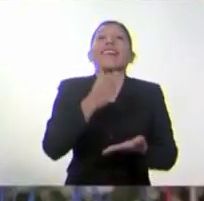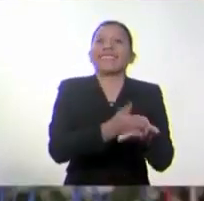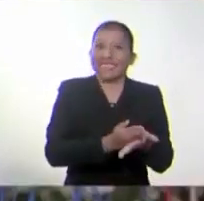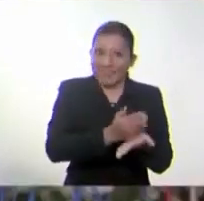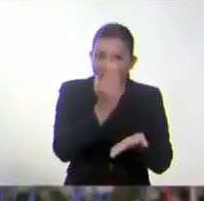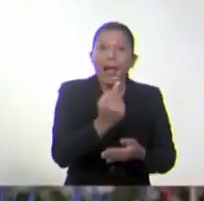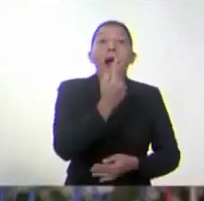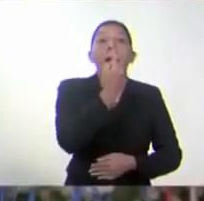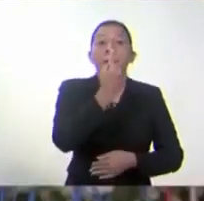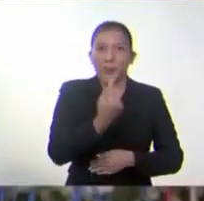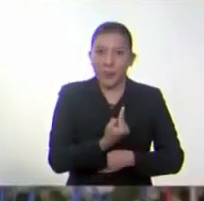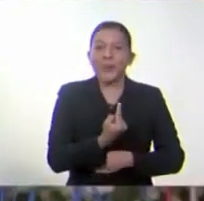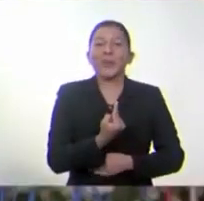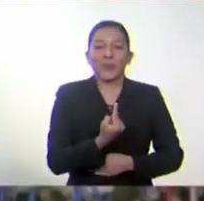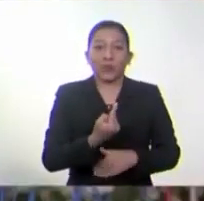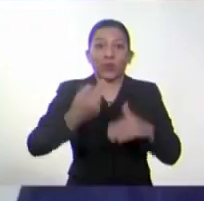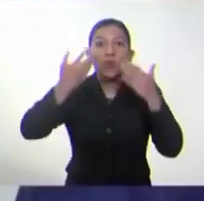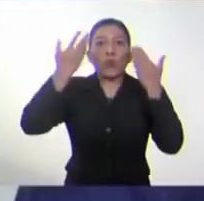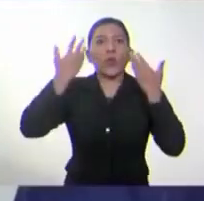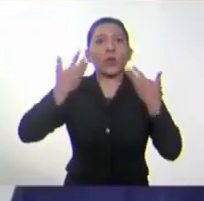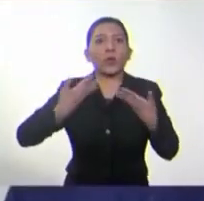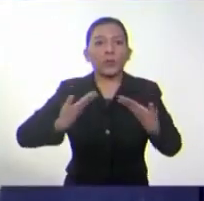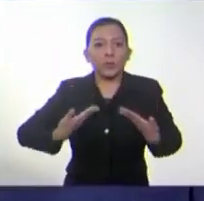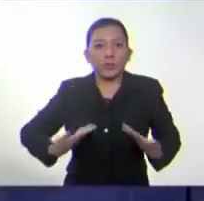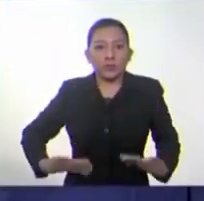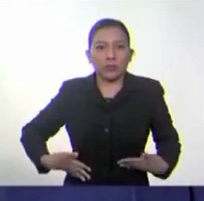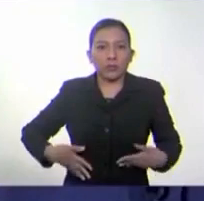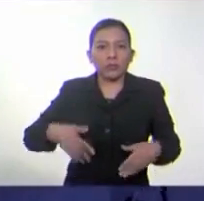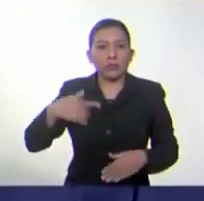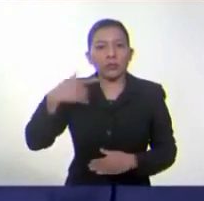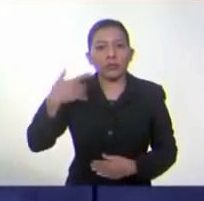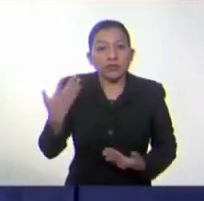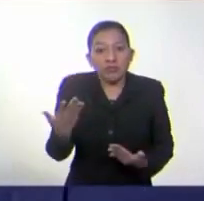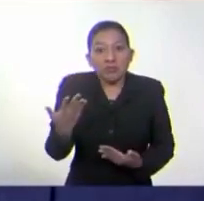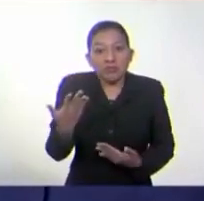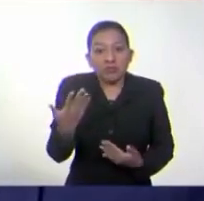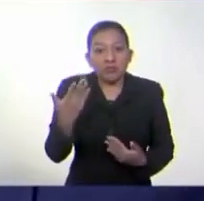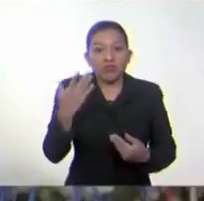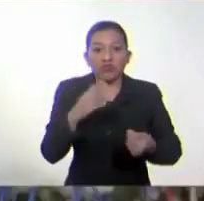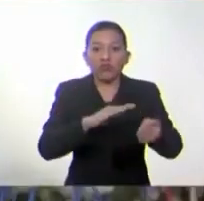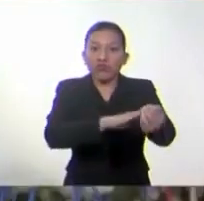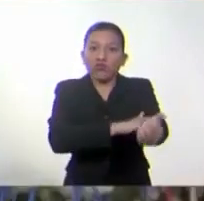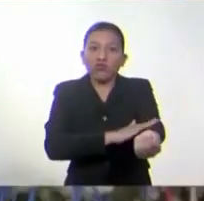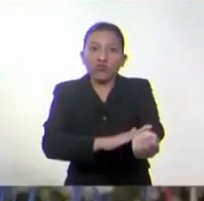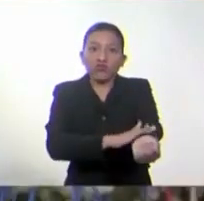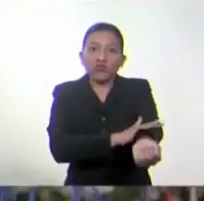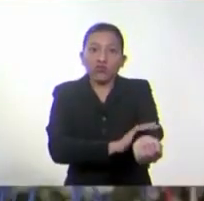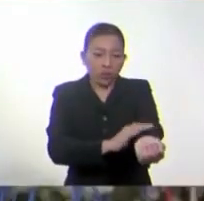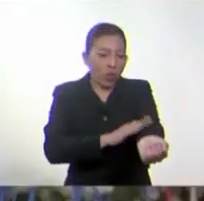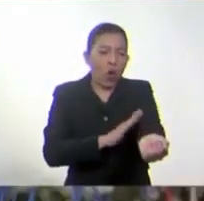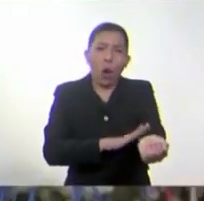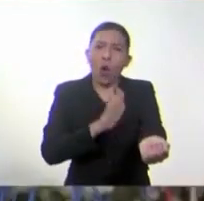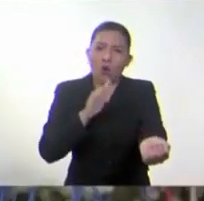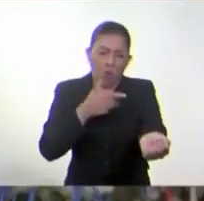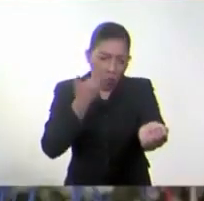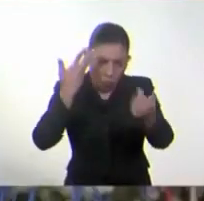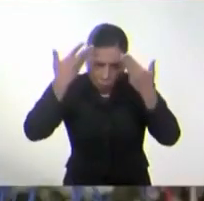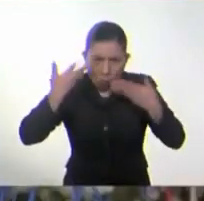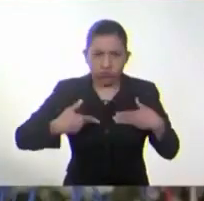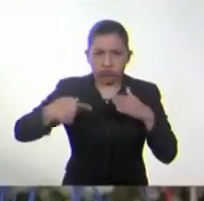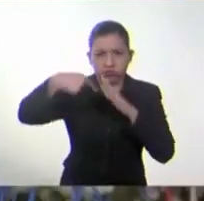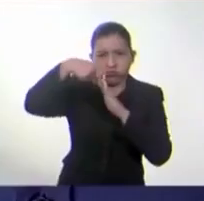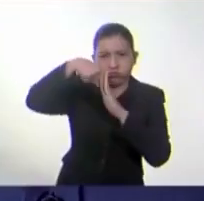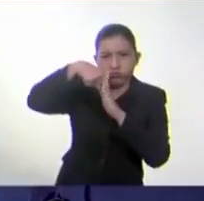cada una de las partes de nuestro cuerpo, como en el caso de este músculo, produce sus propios residuos, los cuales